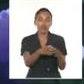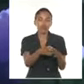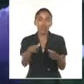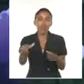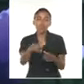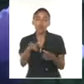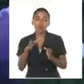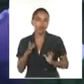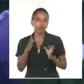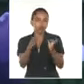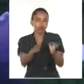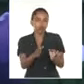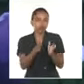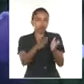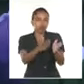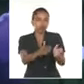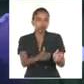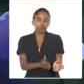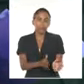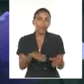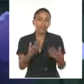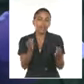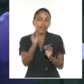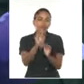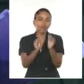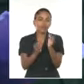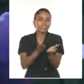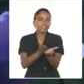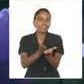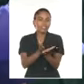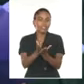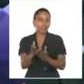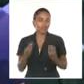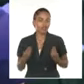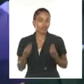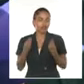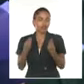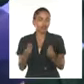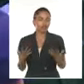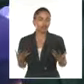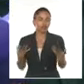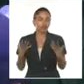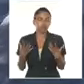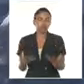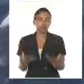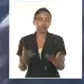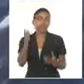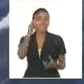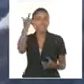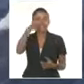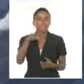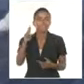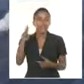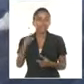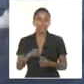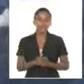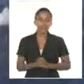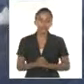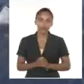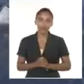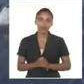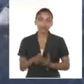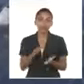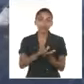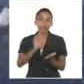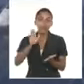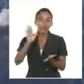disciplina militar en aras de continuar perfeccionando la disposición combativa de nuestras Fuerzas Armadas Revolucionarias. El juramento los convocó a